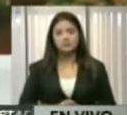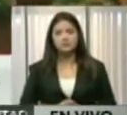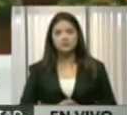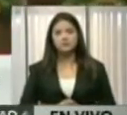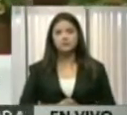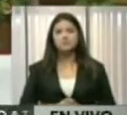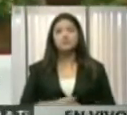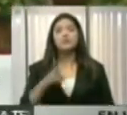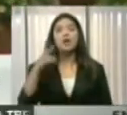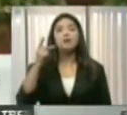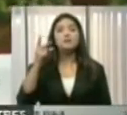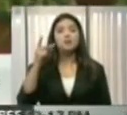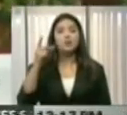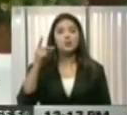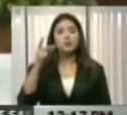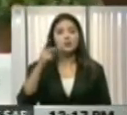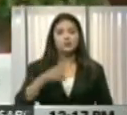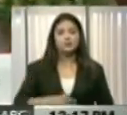Segundo,